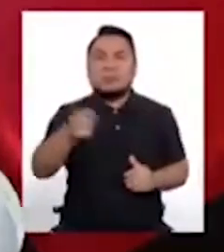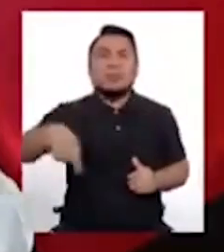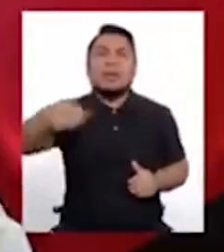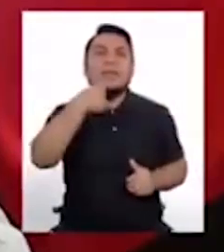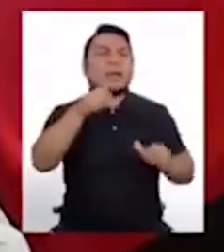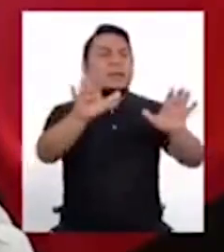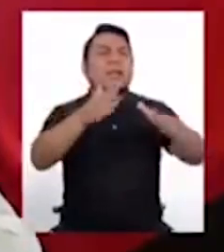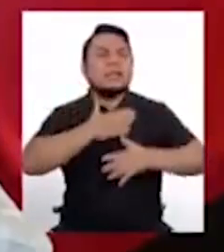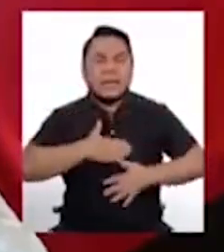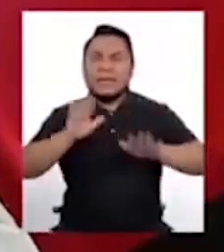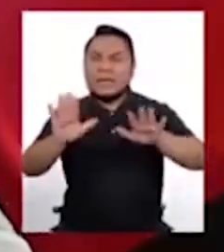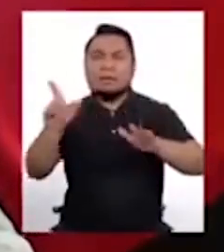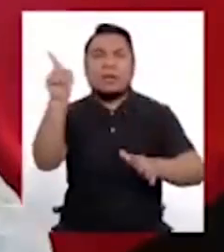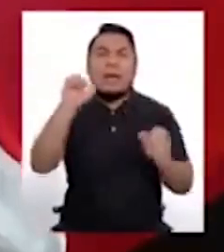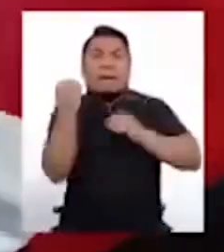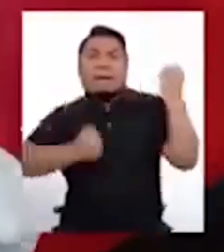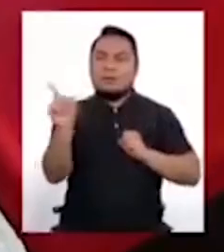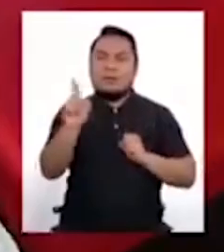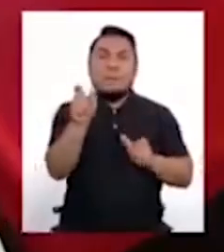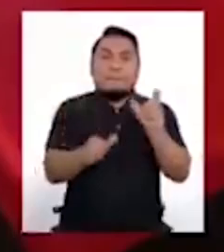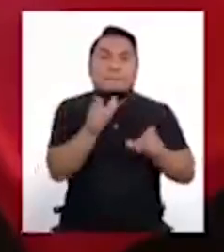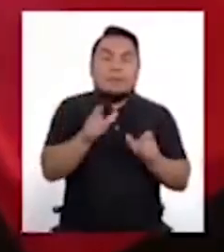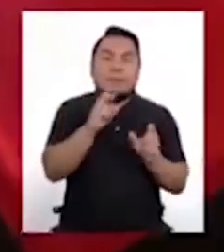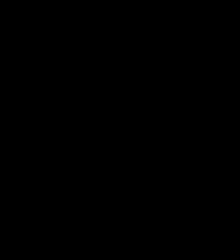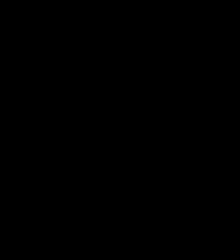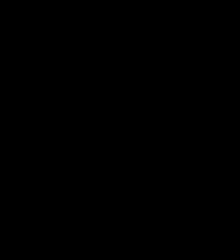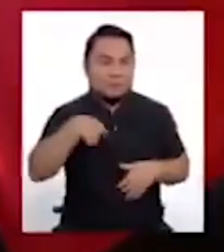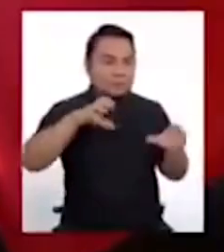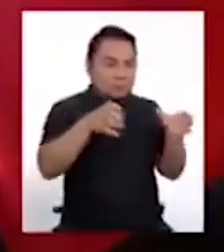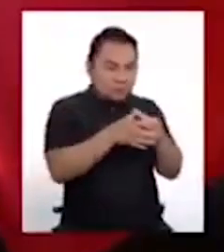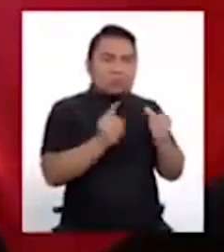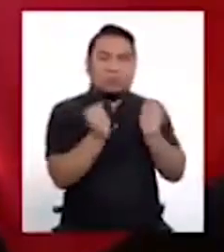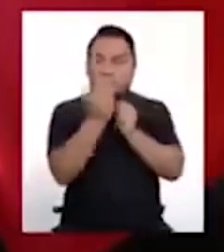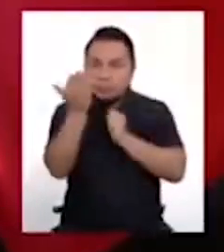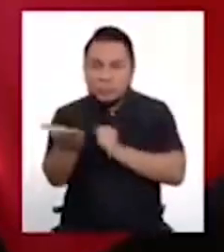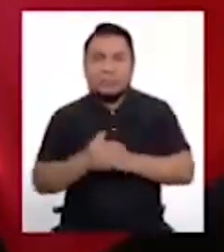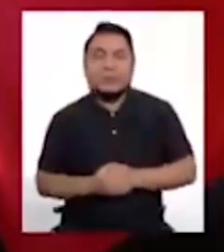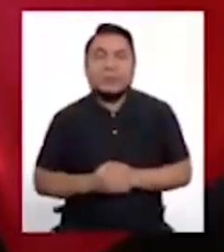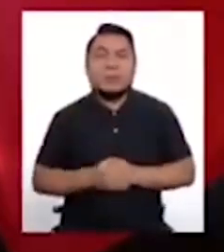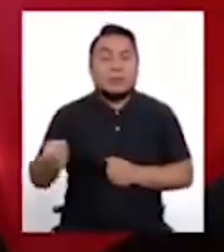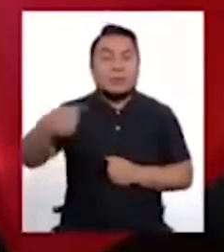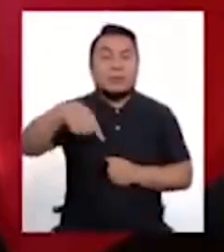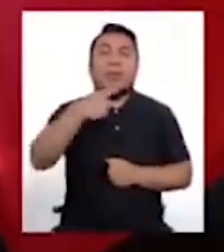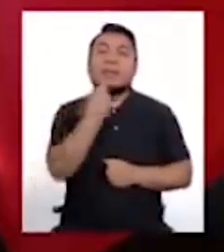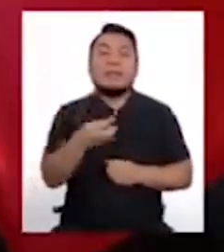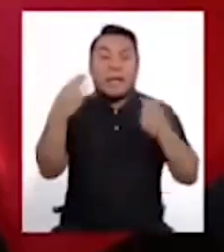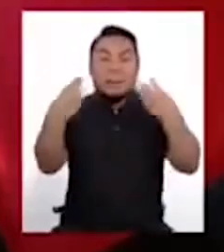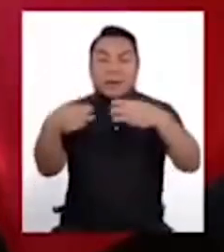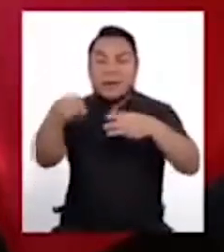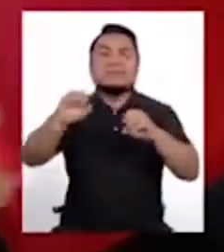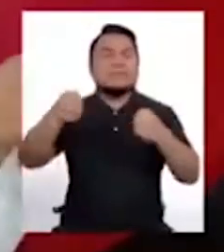Tranquilos, no se asusten. Aquí lo que queremos es que no conozcan la información. Decimos que los mercados son centros de